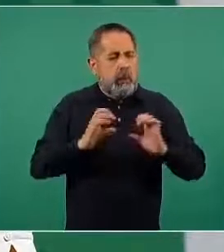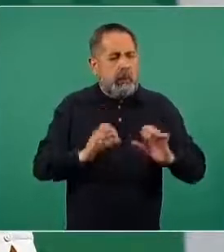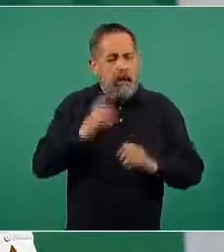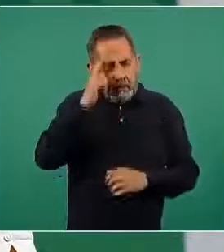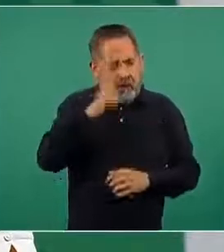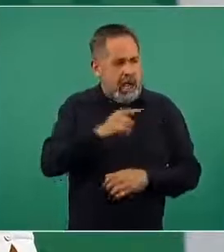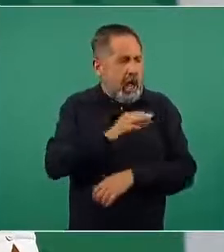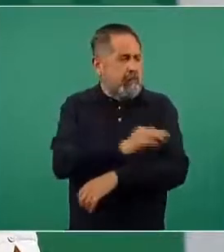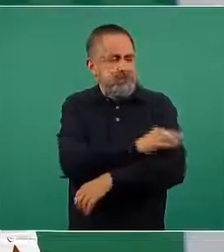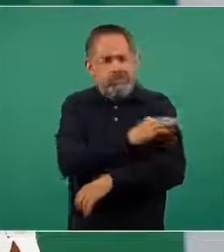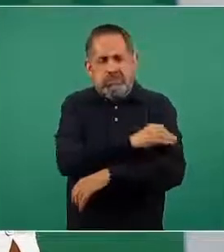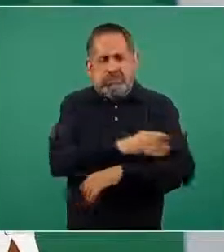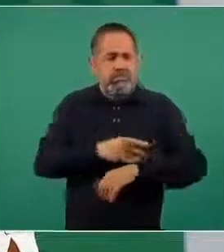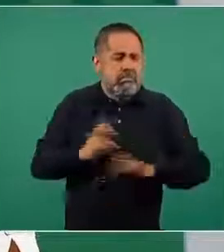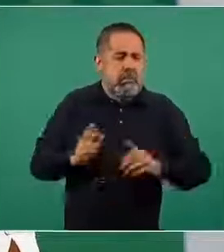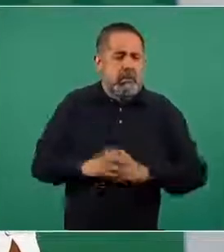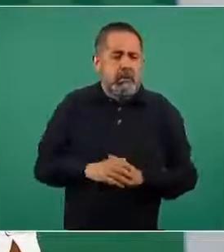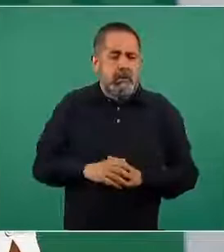momento de